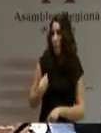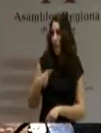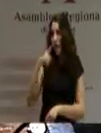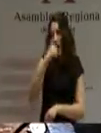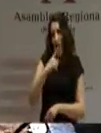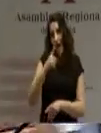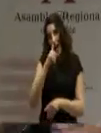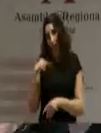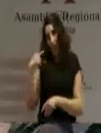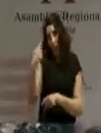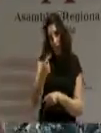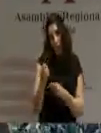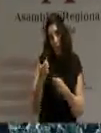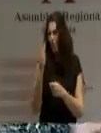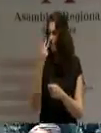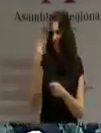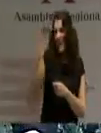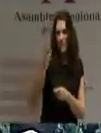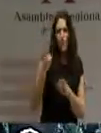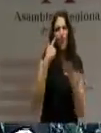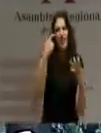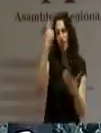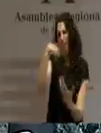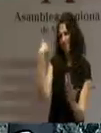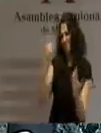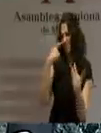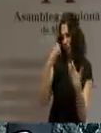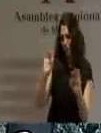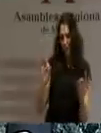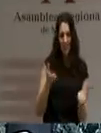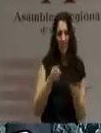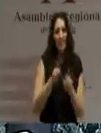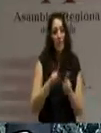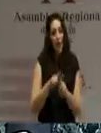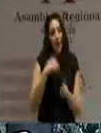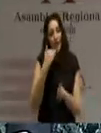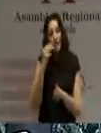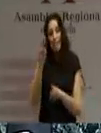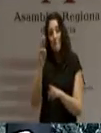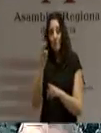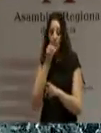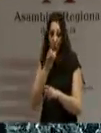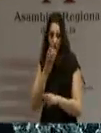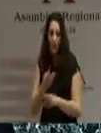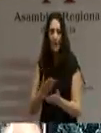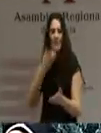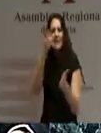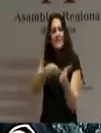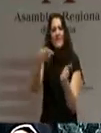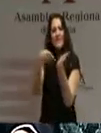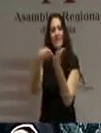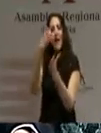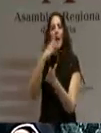unos pocos años han pasado, tres, no muchos, no se le nota. El PSRM exige a Rajoy el pago de la deuda